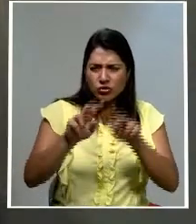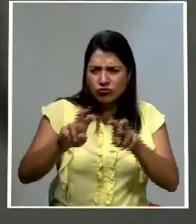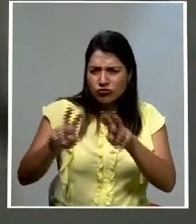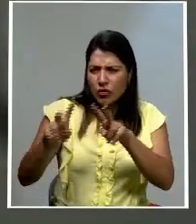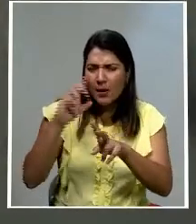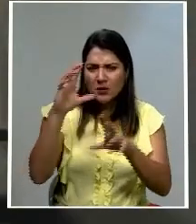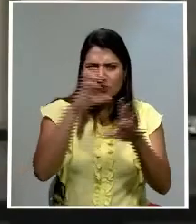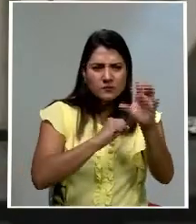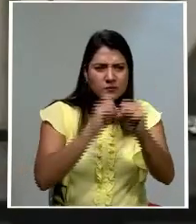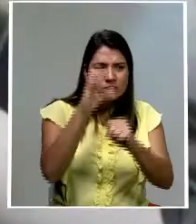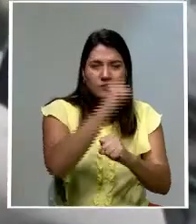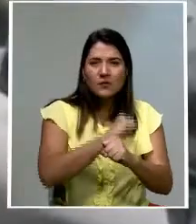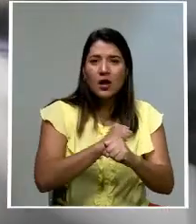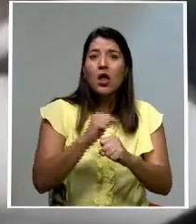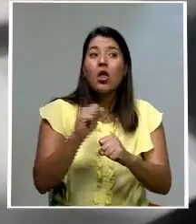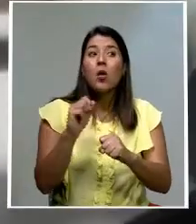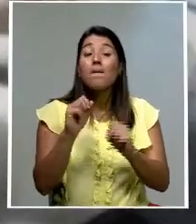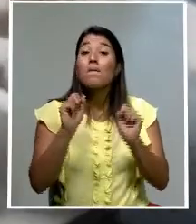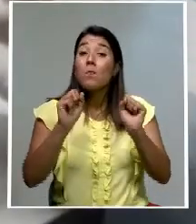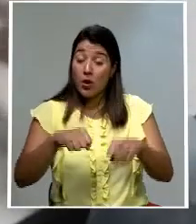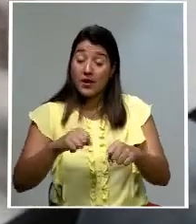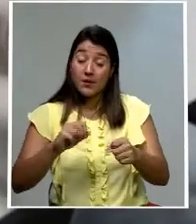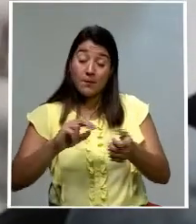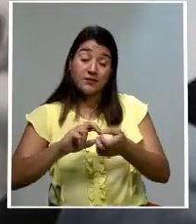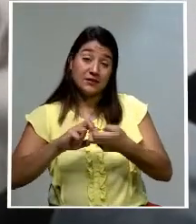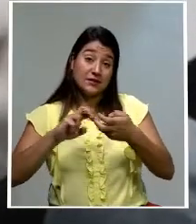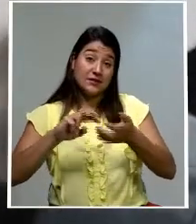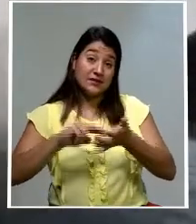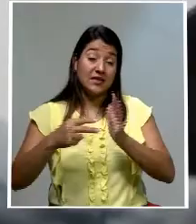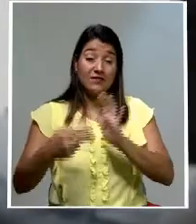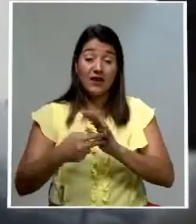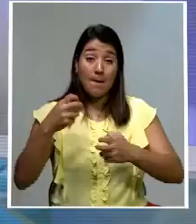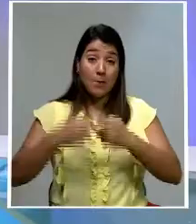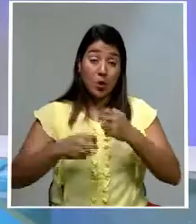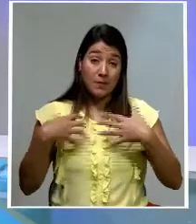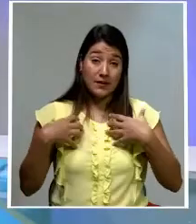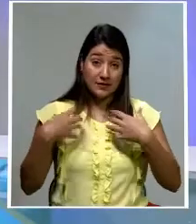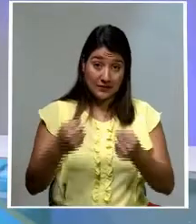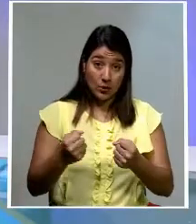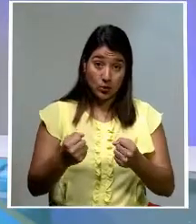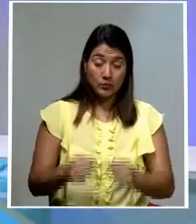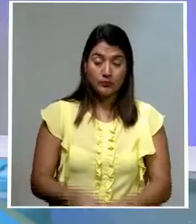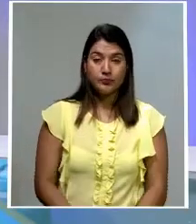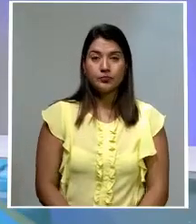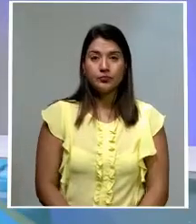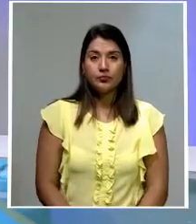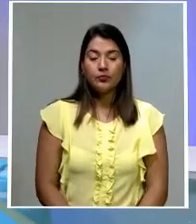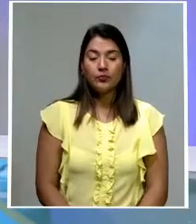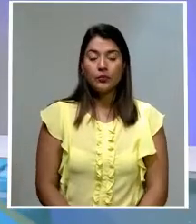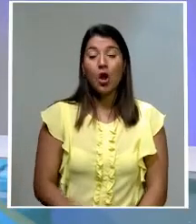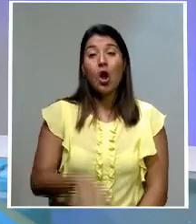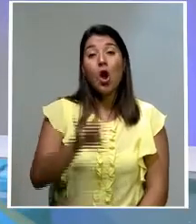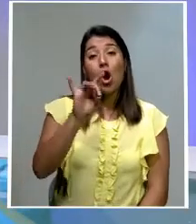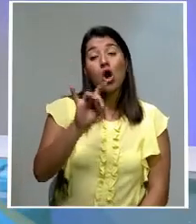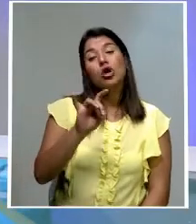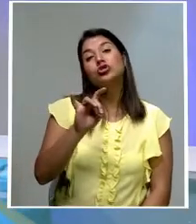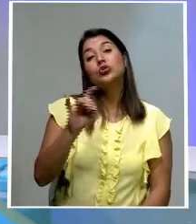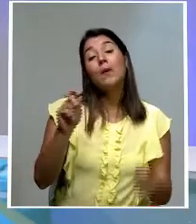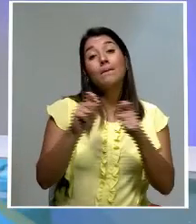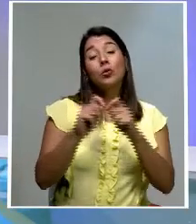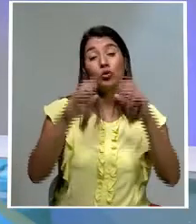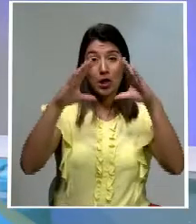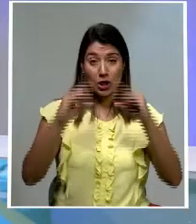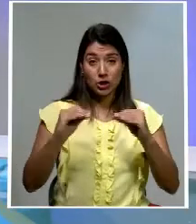que podrían generar problemas sanitarios y mermar la confianza ciudadana en las vacunas. A las 8 de la noche en